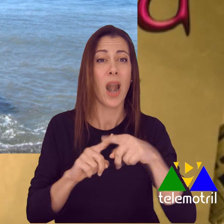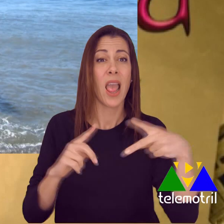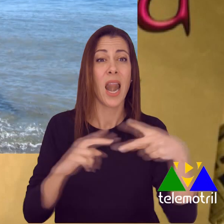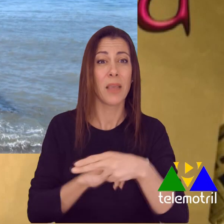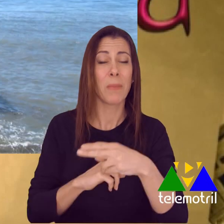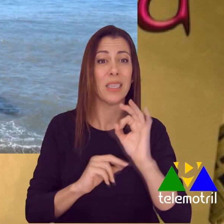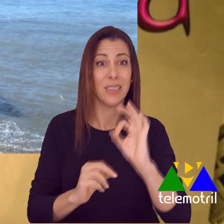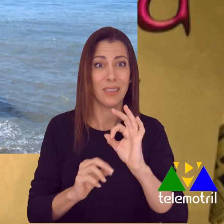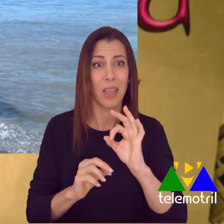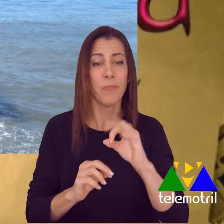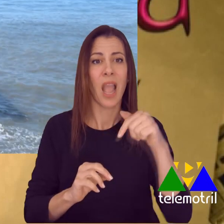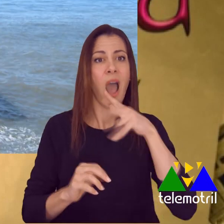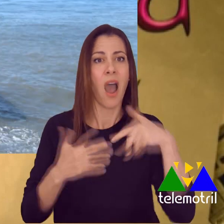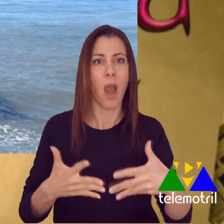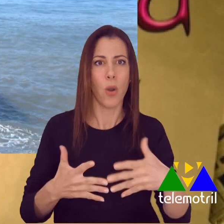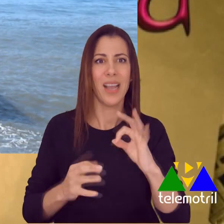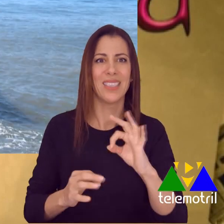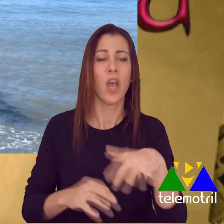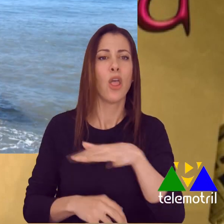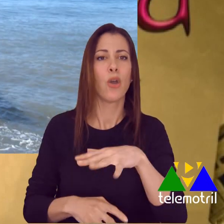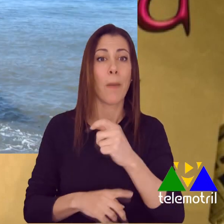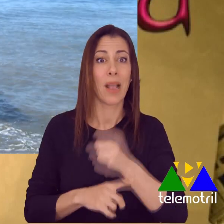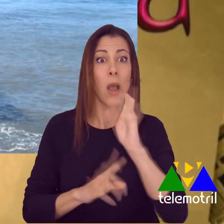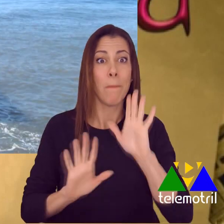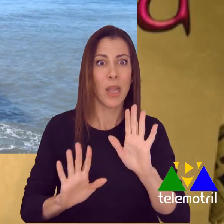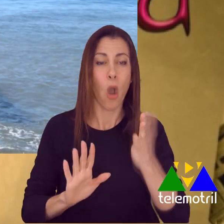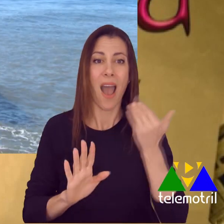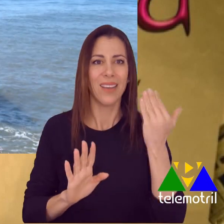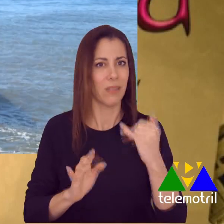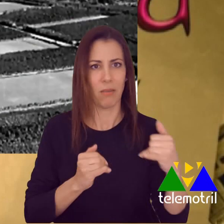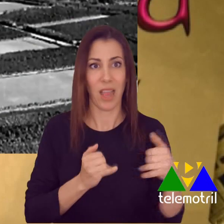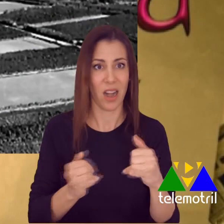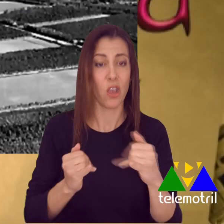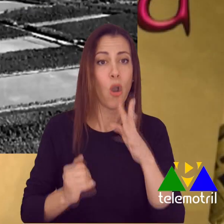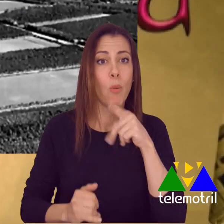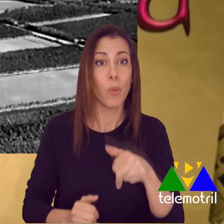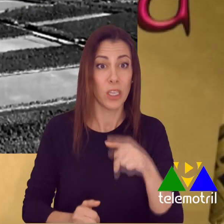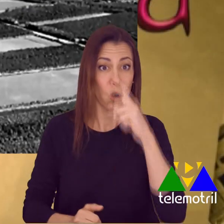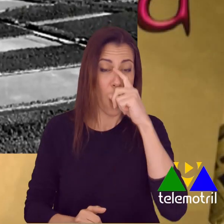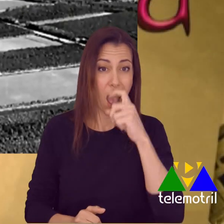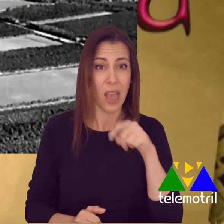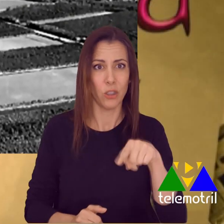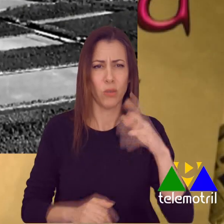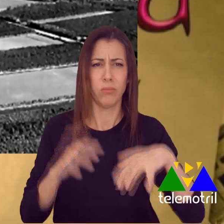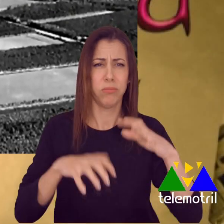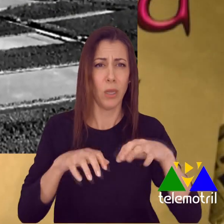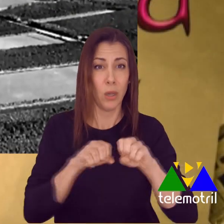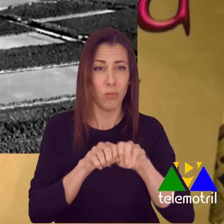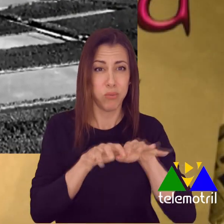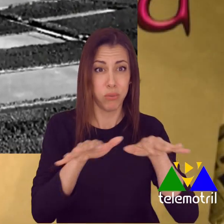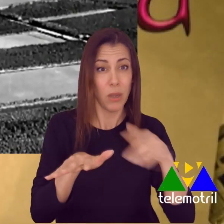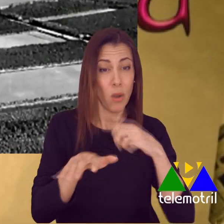hoy está en el Camino Pescadores, pero antiguamente estaba en el río, con lo cual en los años que el río partía para la zona de